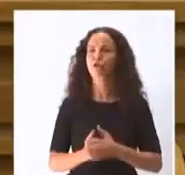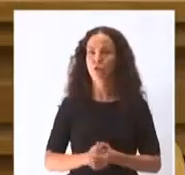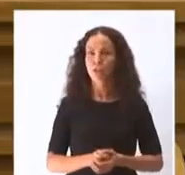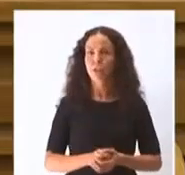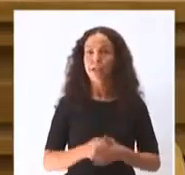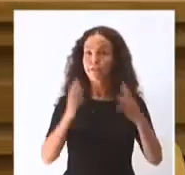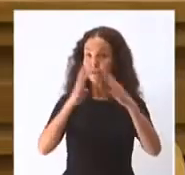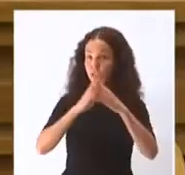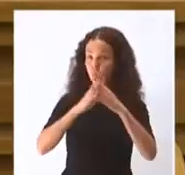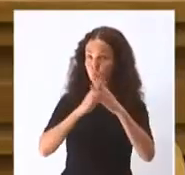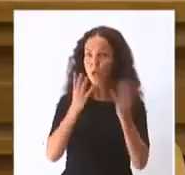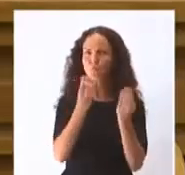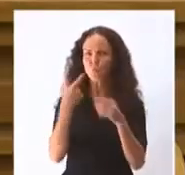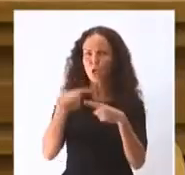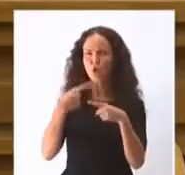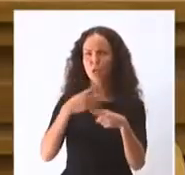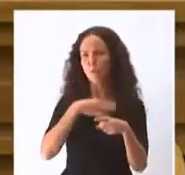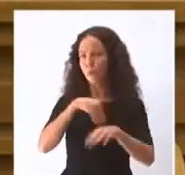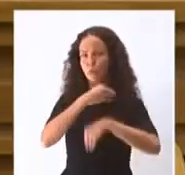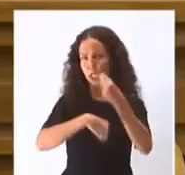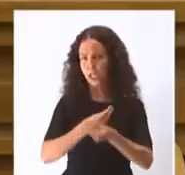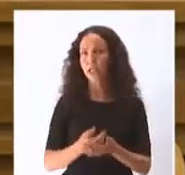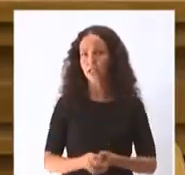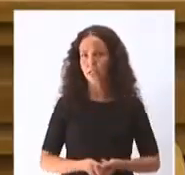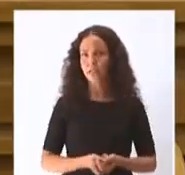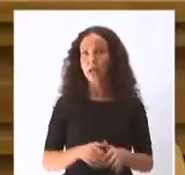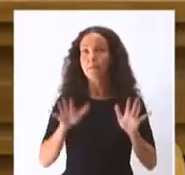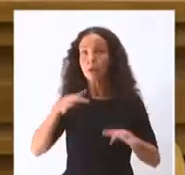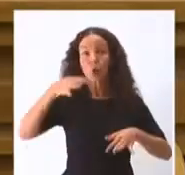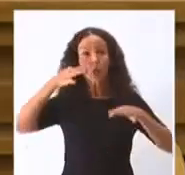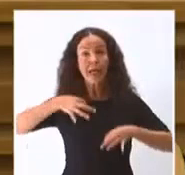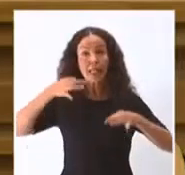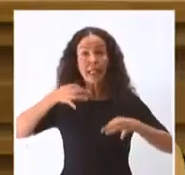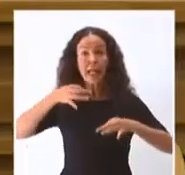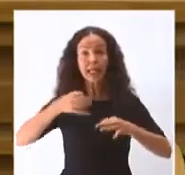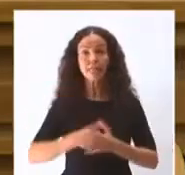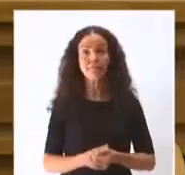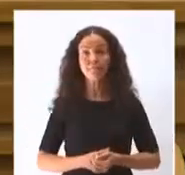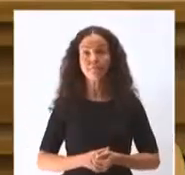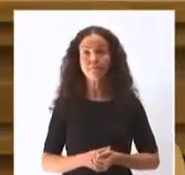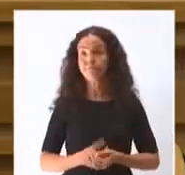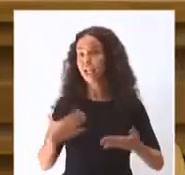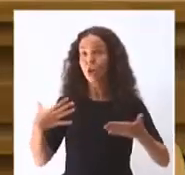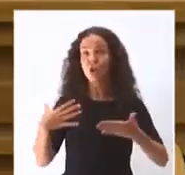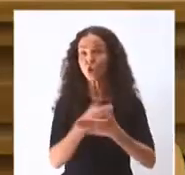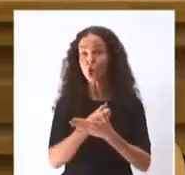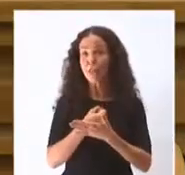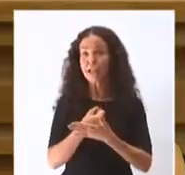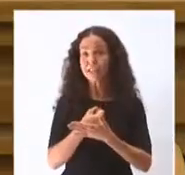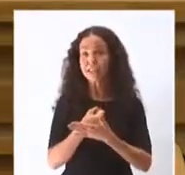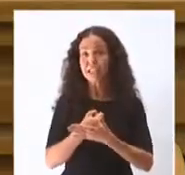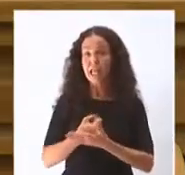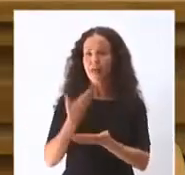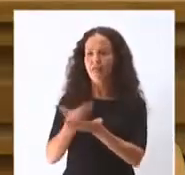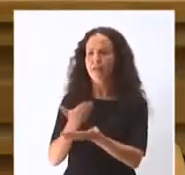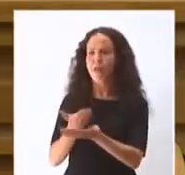infraestructuras hay muchas cosas que podemos hacer pero la realidad es que todas las demandas que queremos también